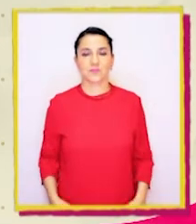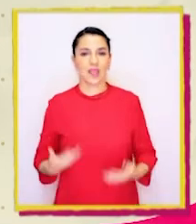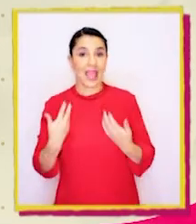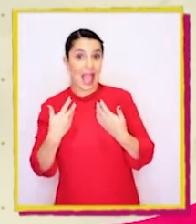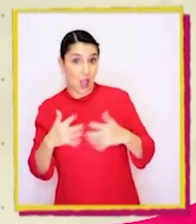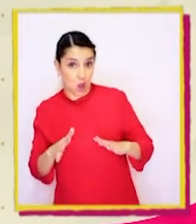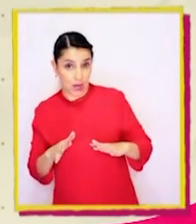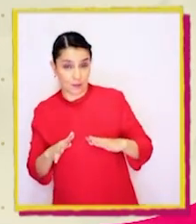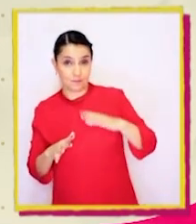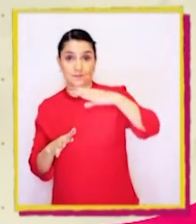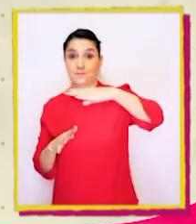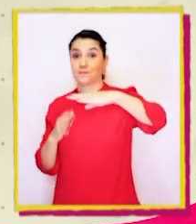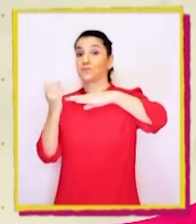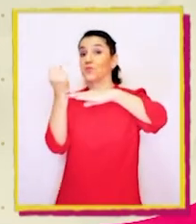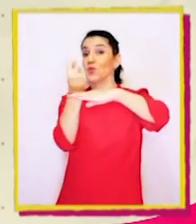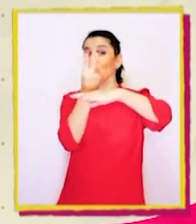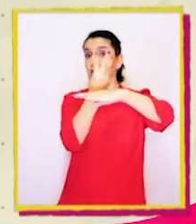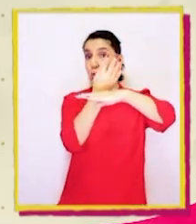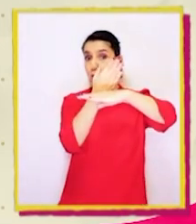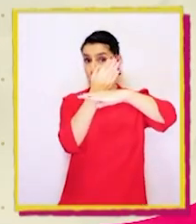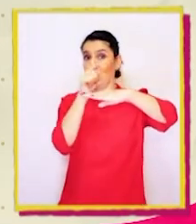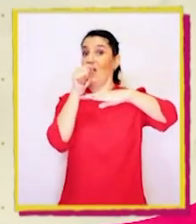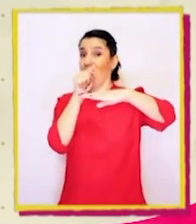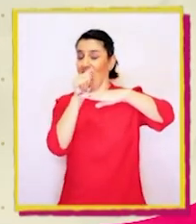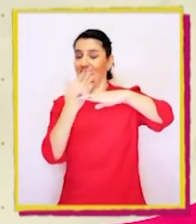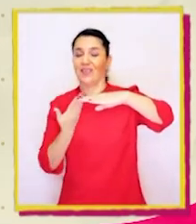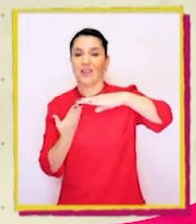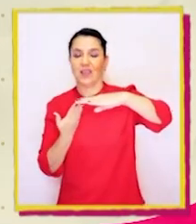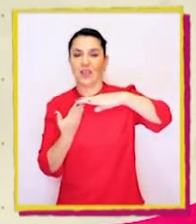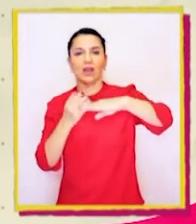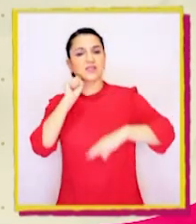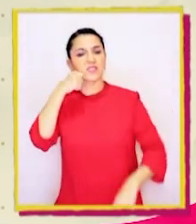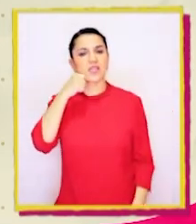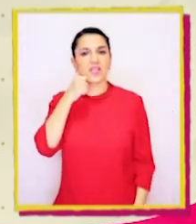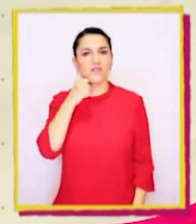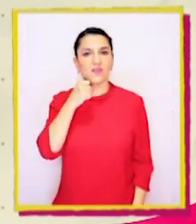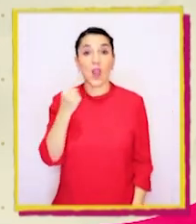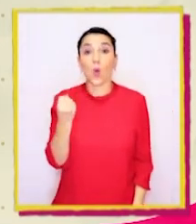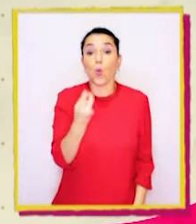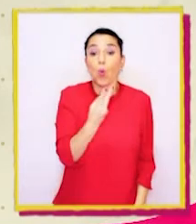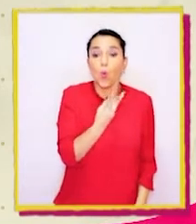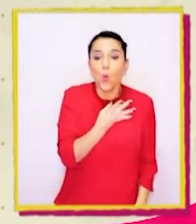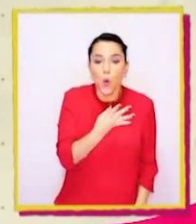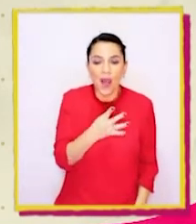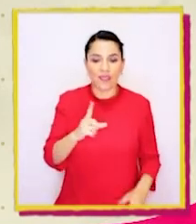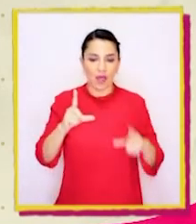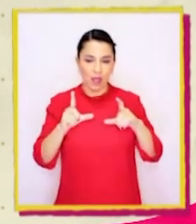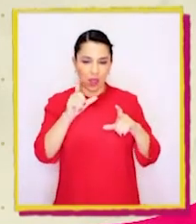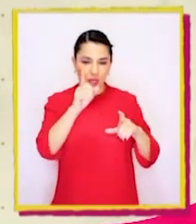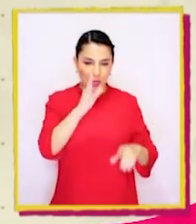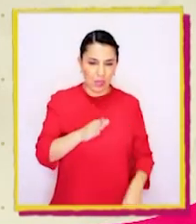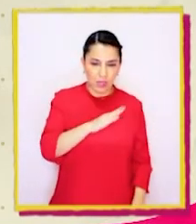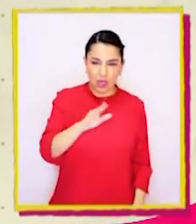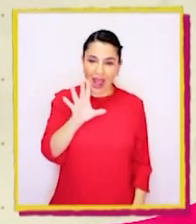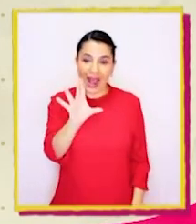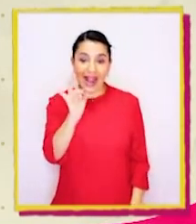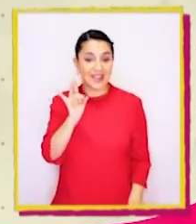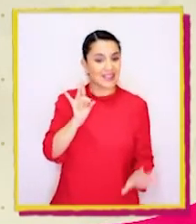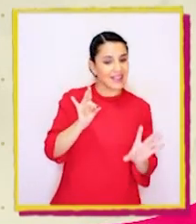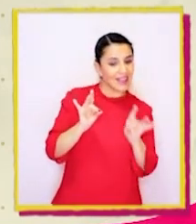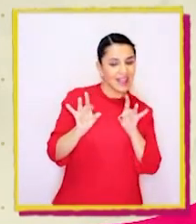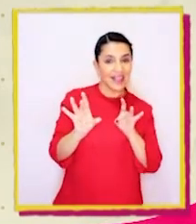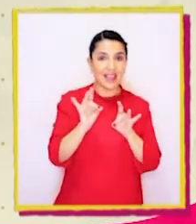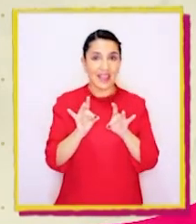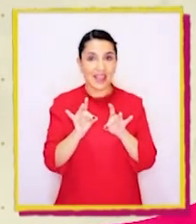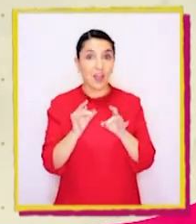el numerador de la fracción, es decir, el número de arriba, indica cuántas partes de la pizza voy a considerar.